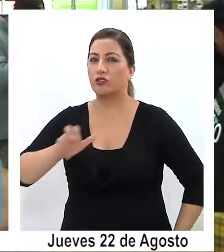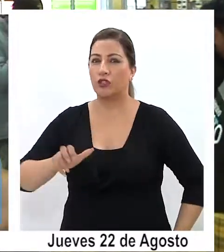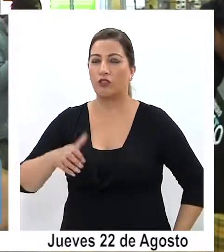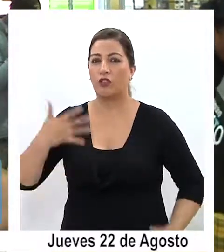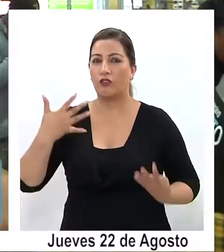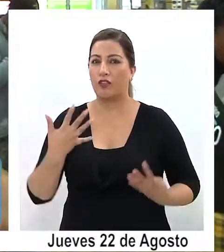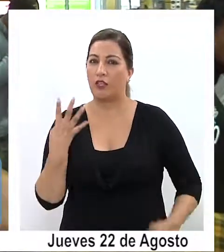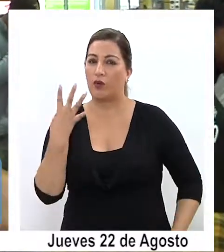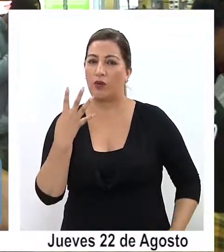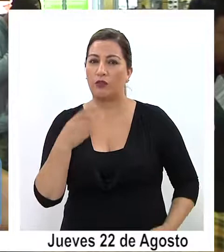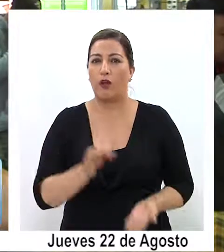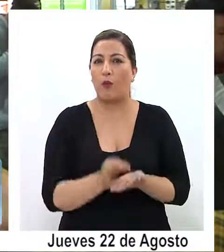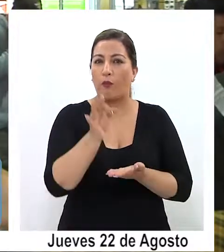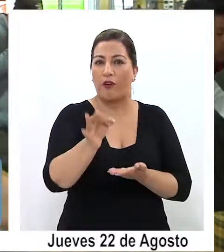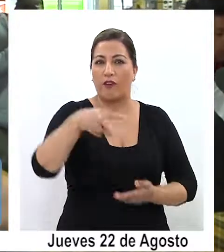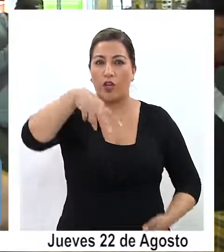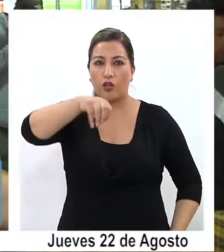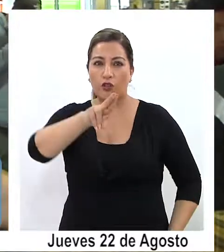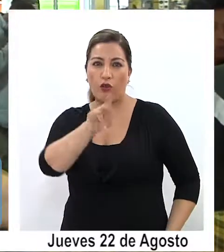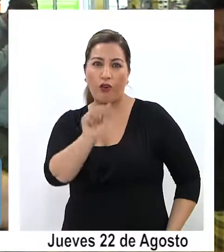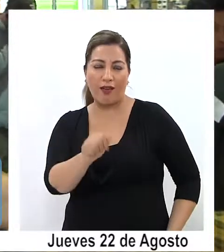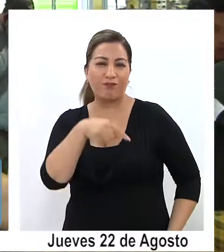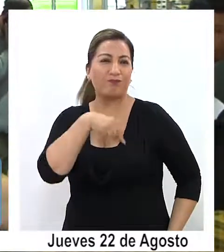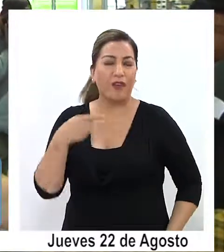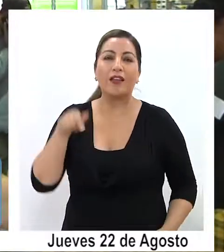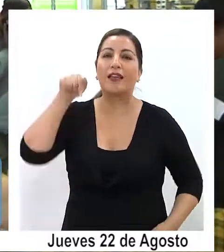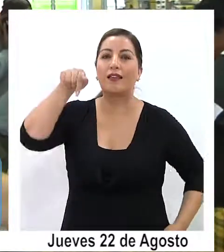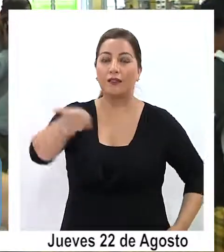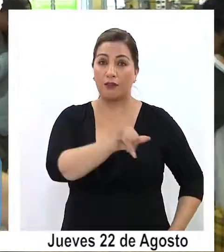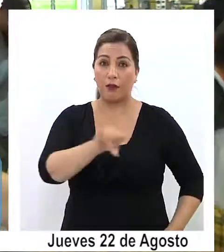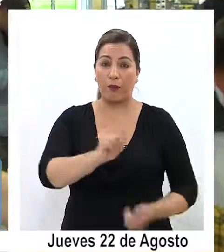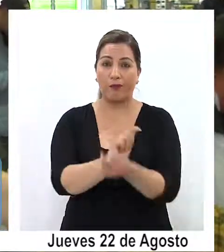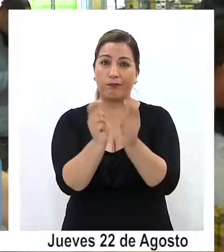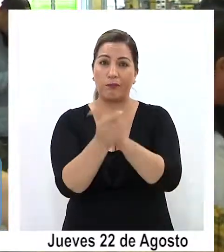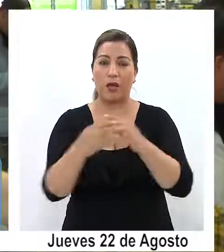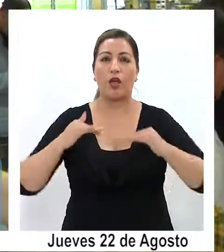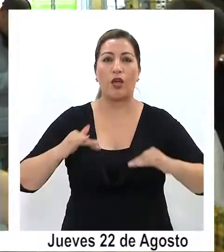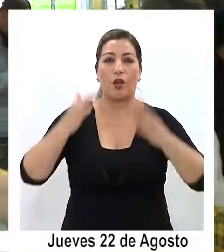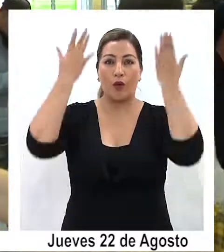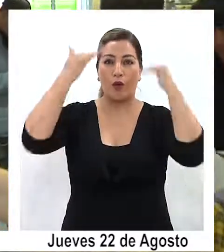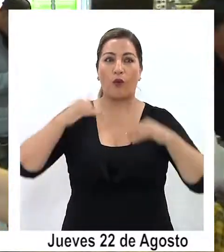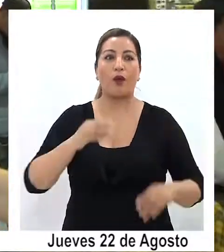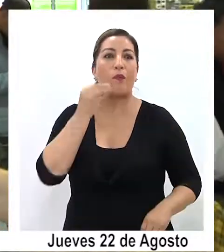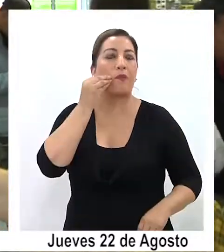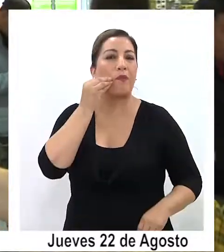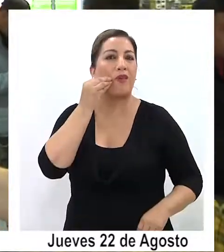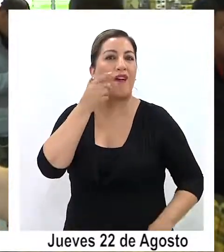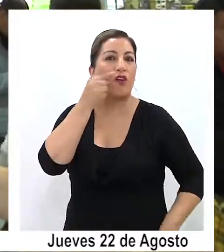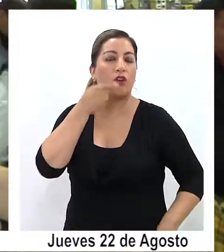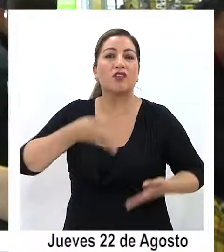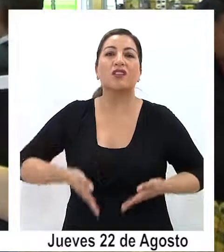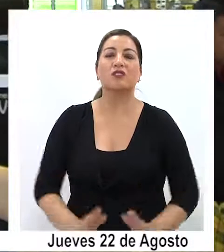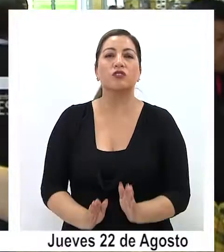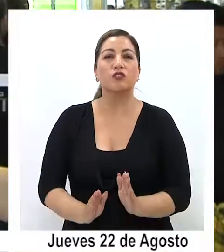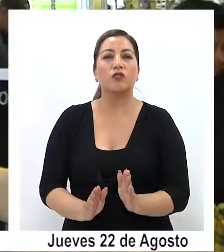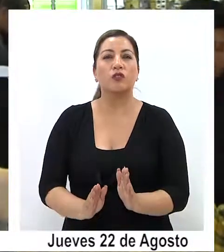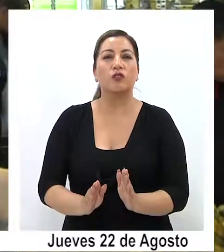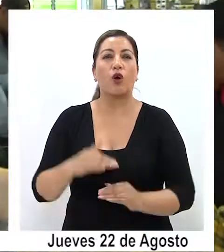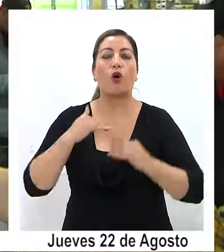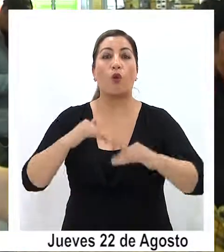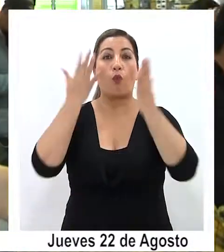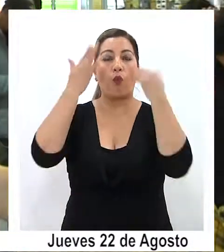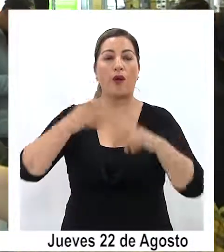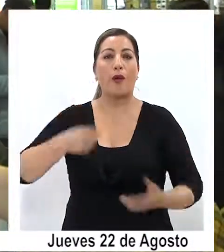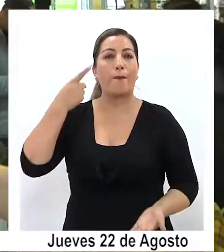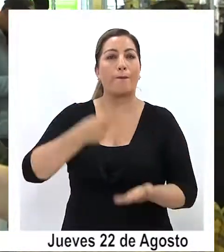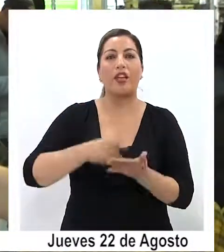el pueblo de La Noria, o en la ex oficina sanitaria de La Noria, después se fue a Guara, mi abuelo nació en Guara en 1929